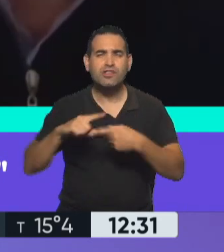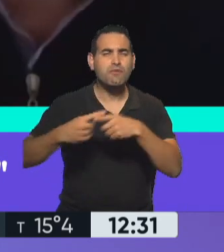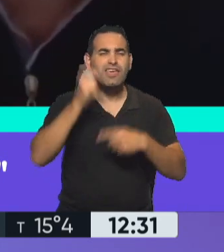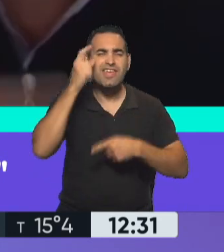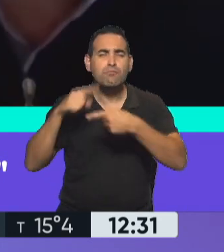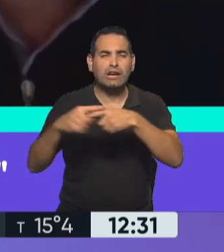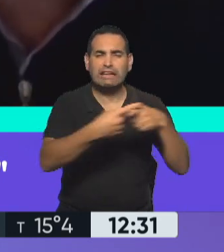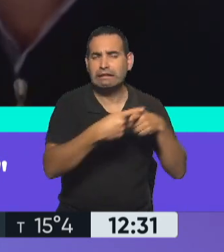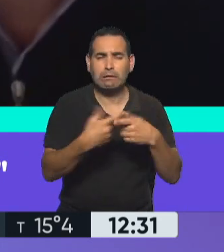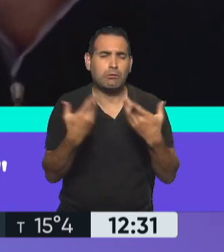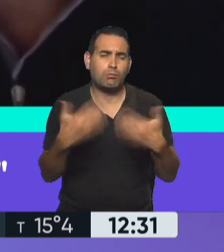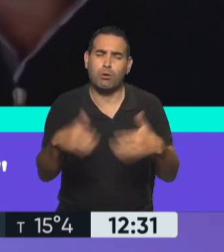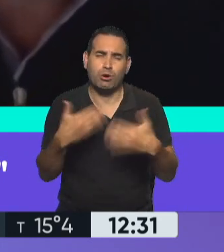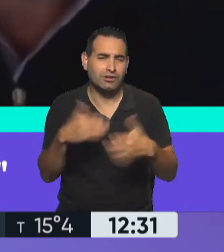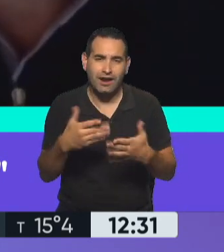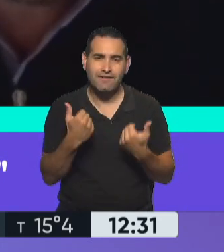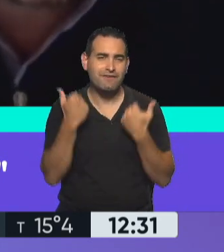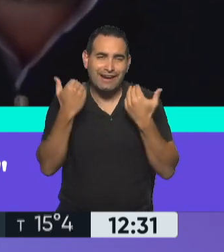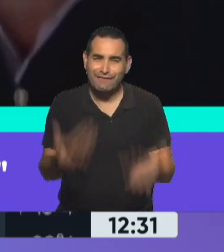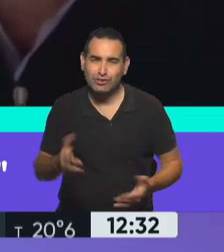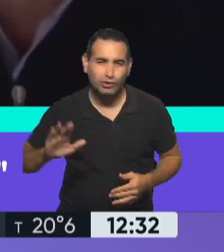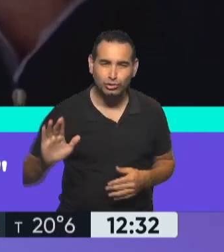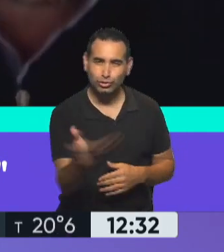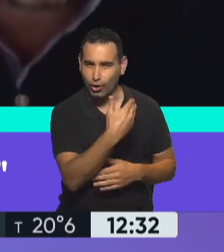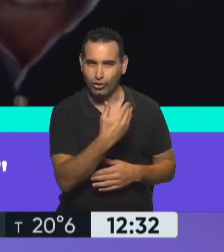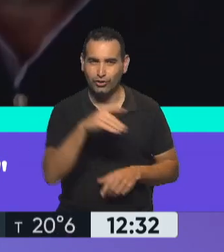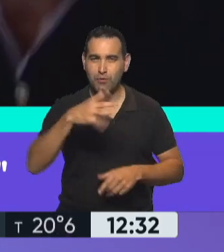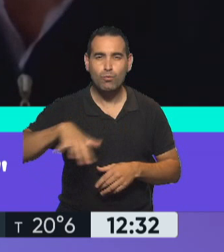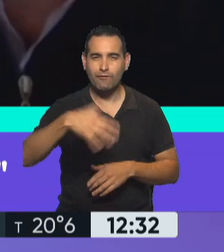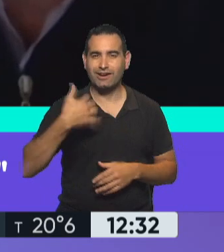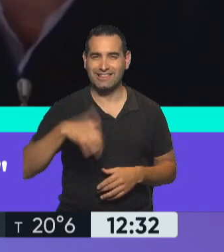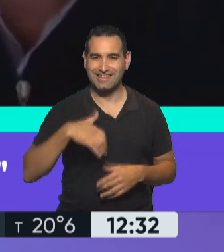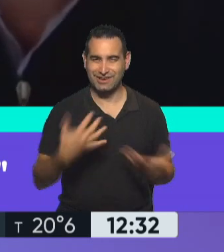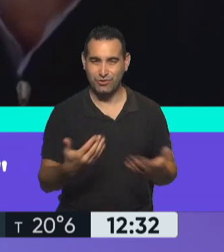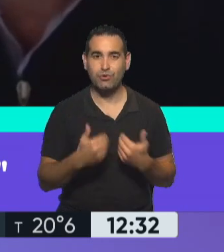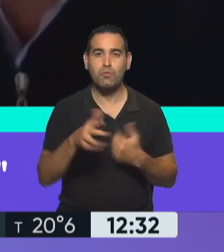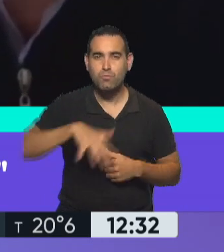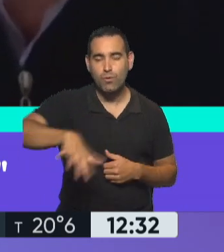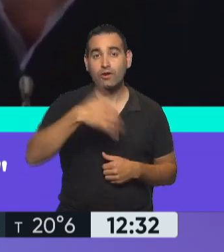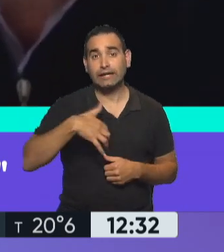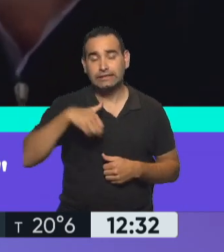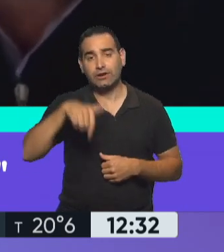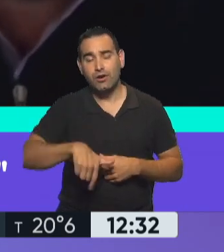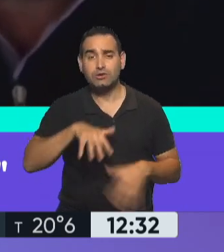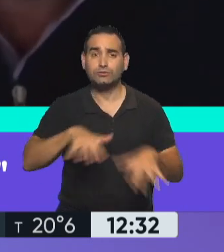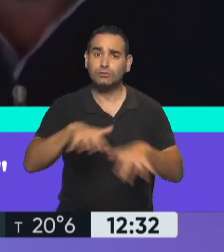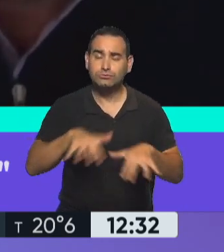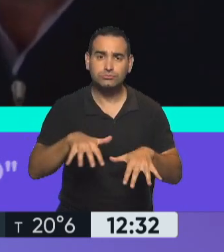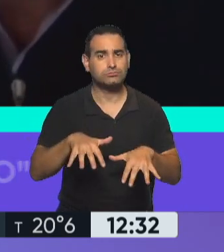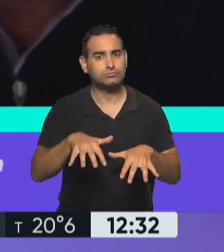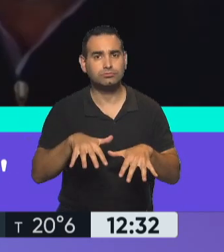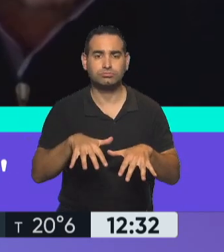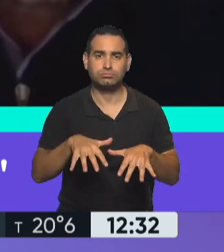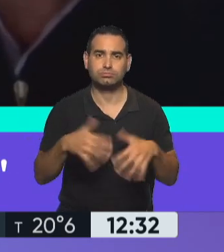político, partidario, ideológico. Esto beneficia masivamente al pueblo argentino, a un pueblo argentino que está atravesando un